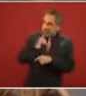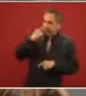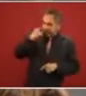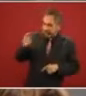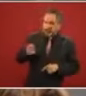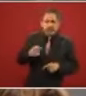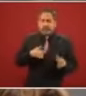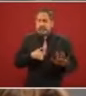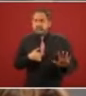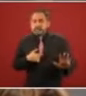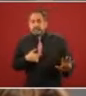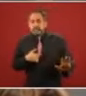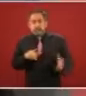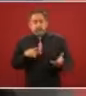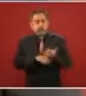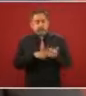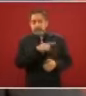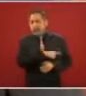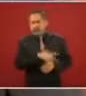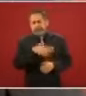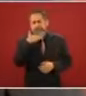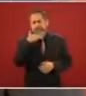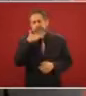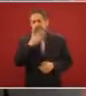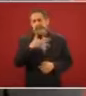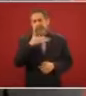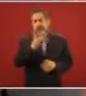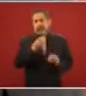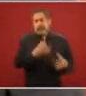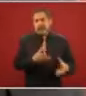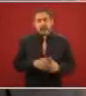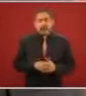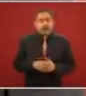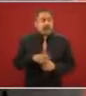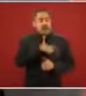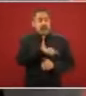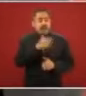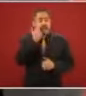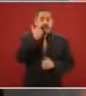que son muy corruptos y quisieran